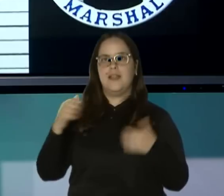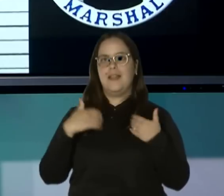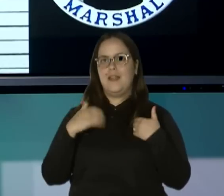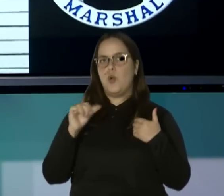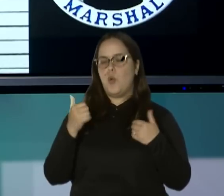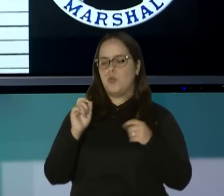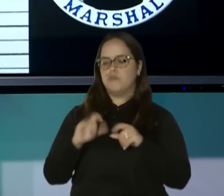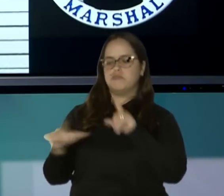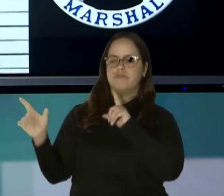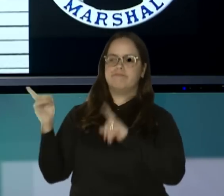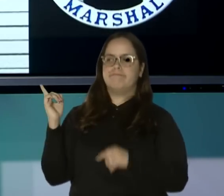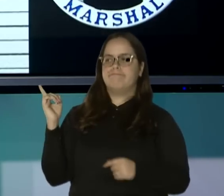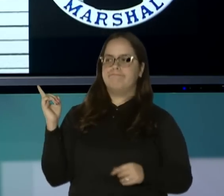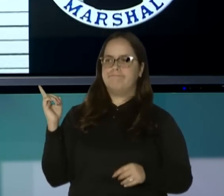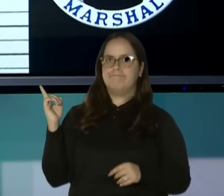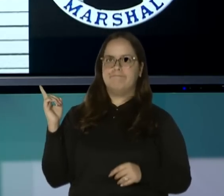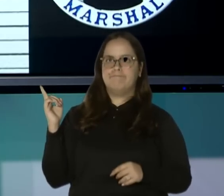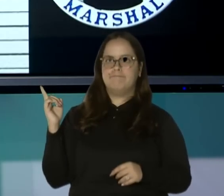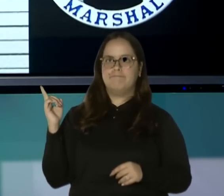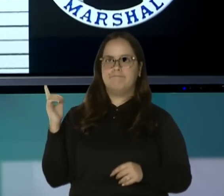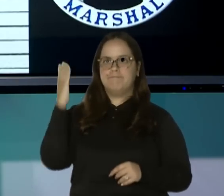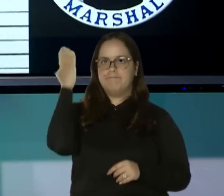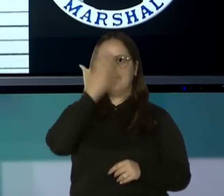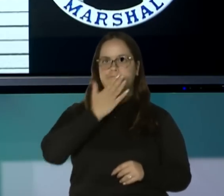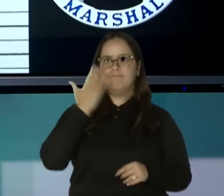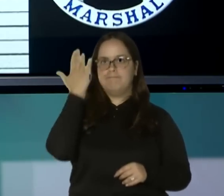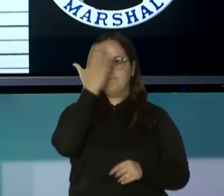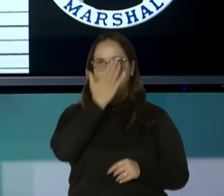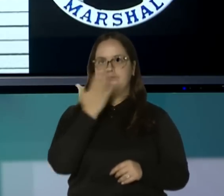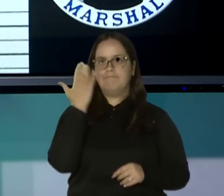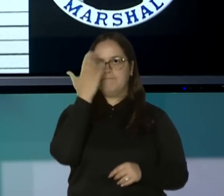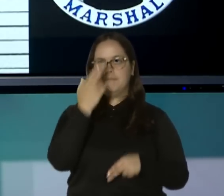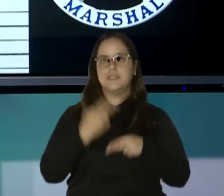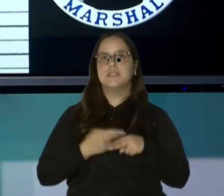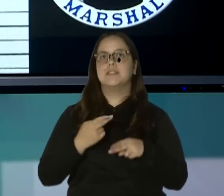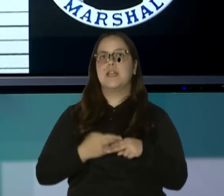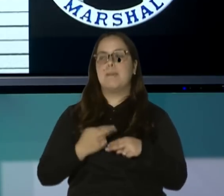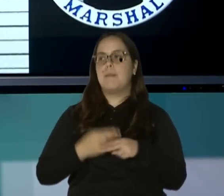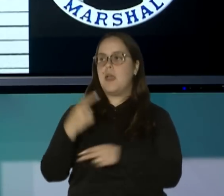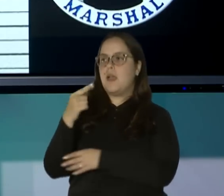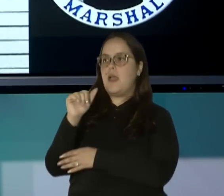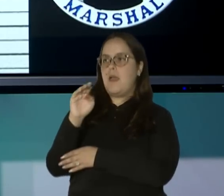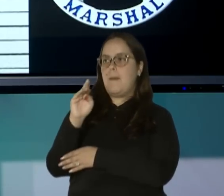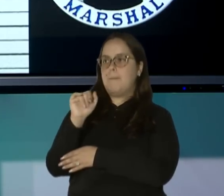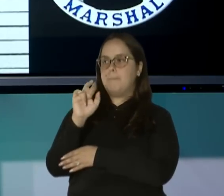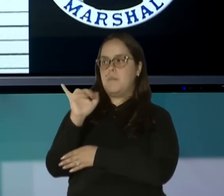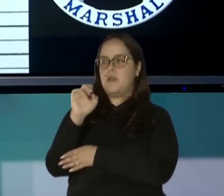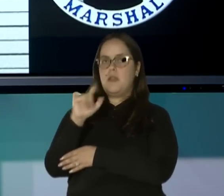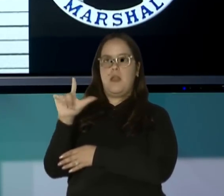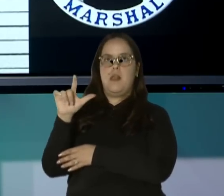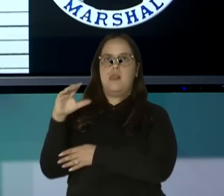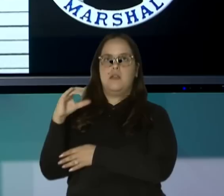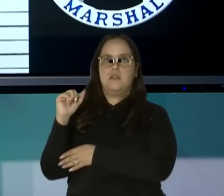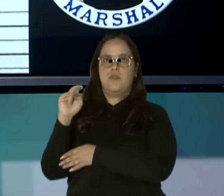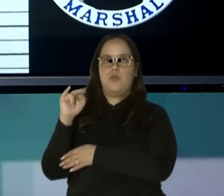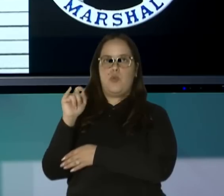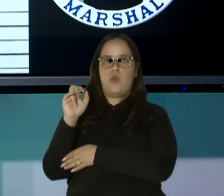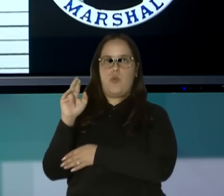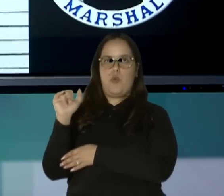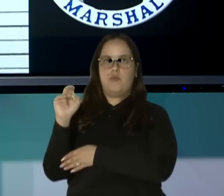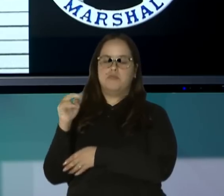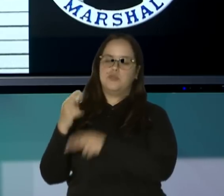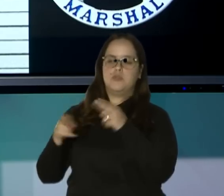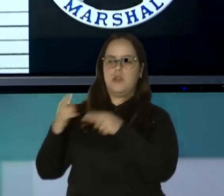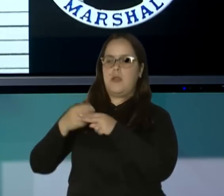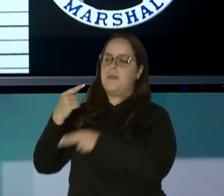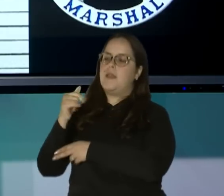individuo. Vean ustedes el rostro de este individuo que se llama Gabriel Sintrón Santana, mejor conocido como Gaby.